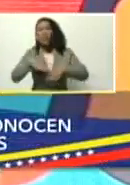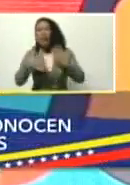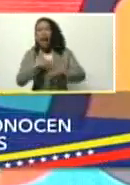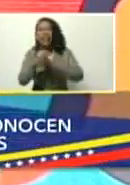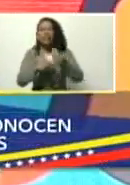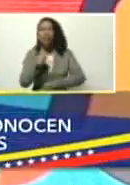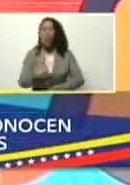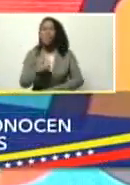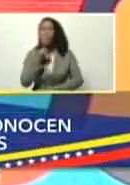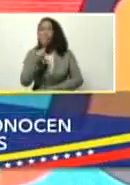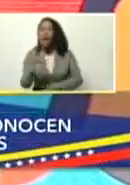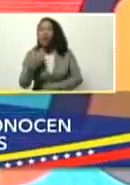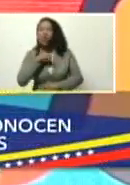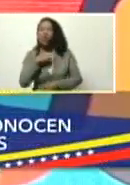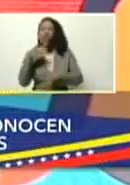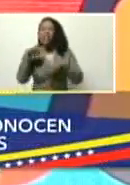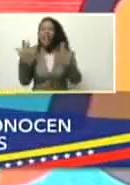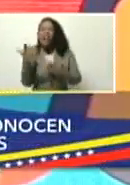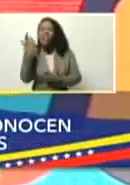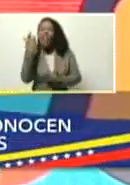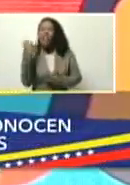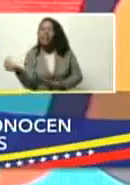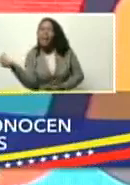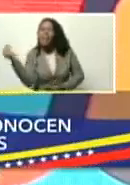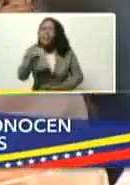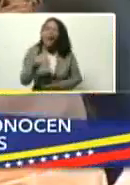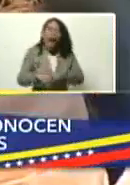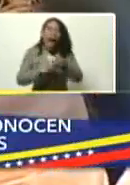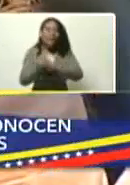mal solamente. ¿Qué nos falta por hacer